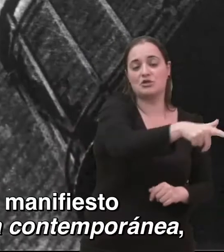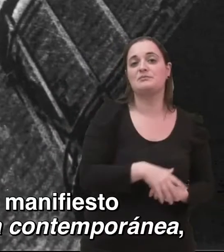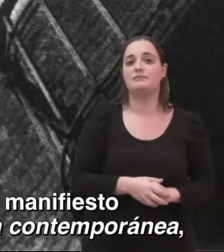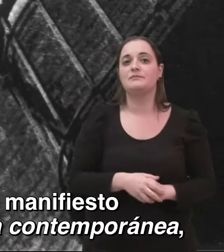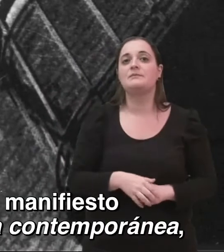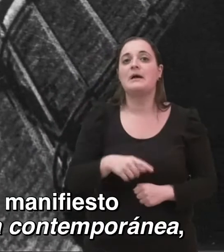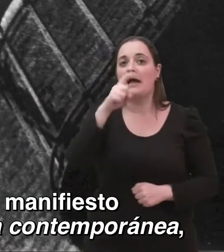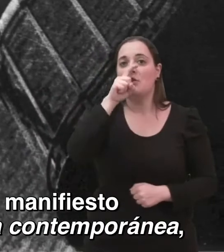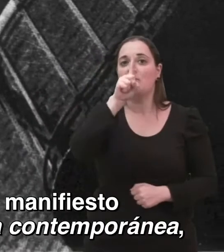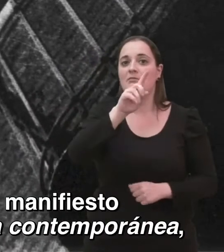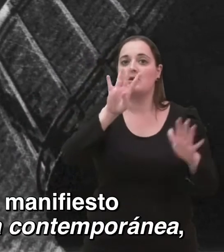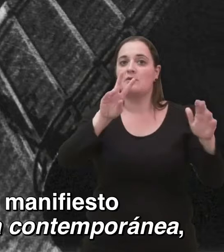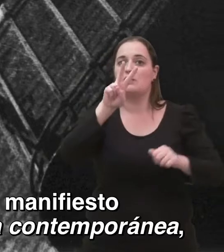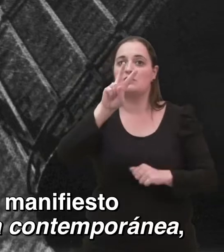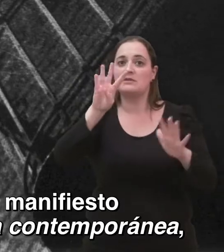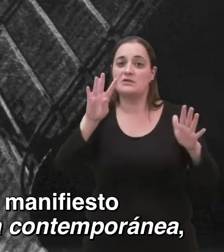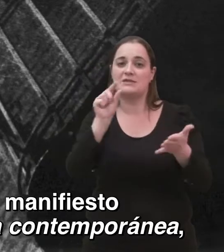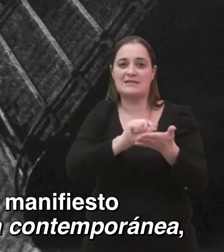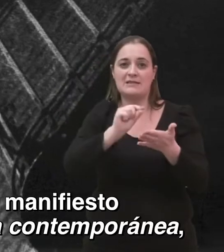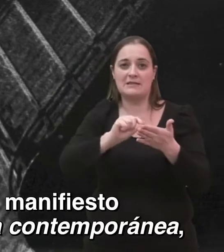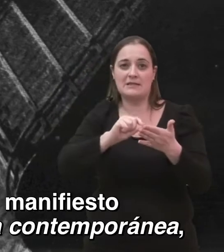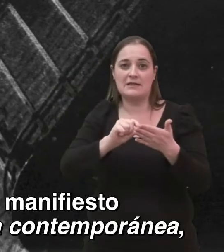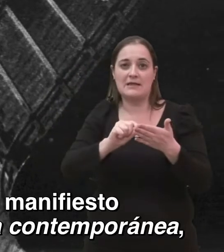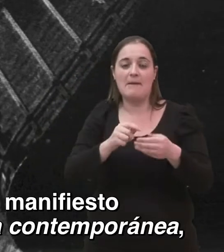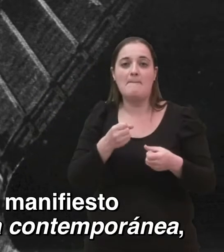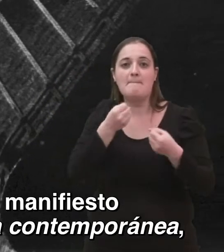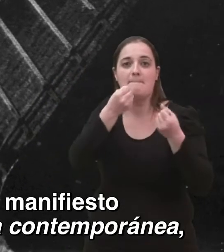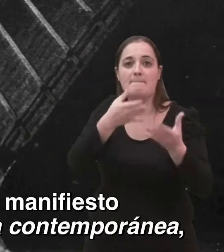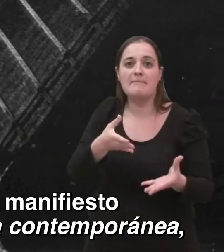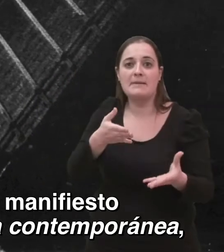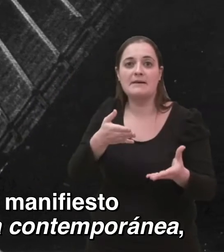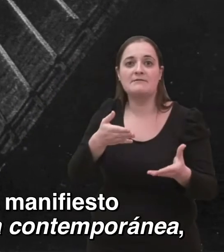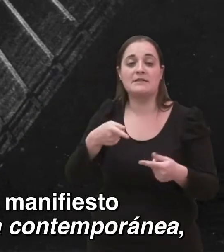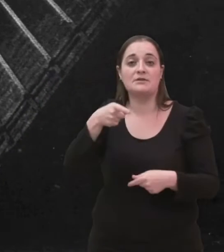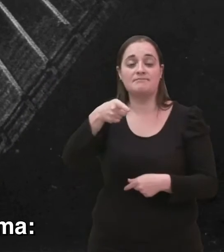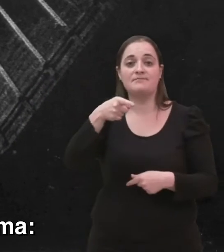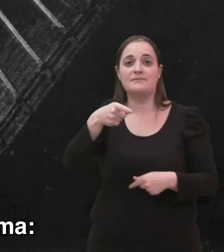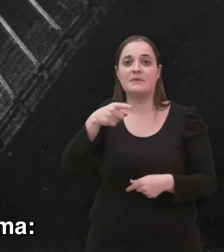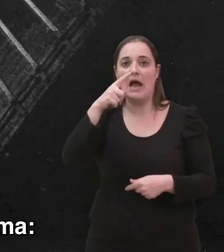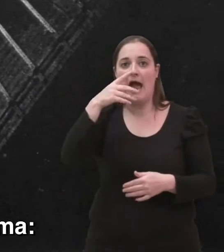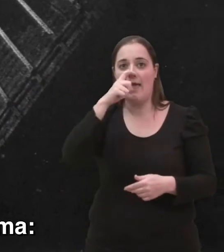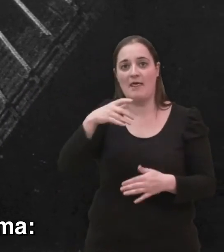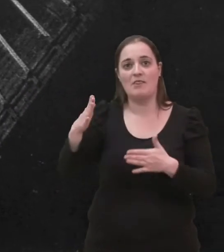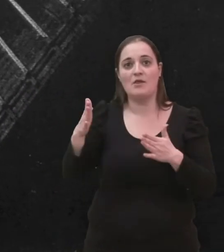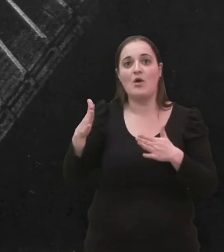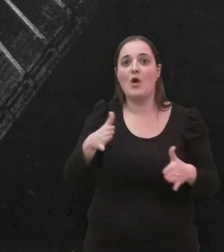En 1928 escribe el manifiesto Caminos de la fotografía contemporánea, donde